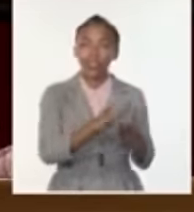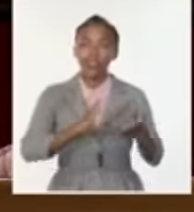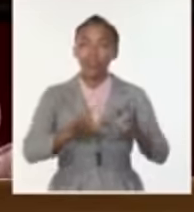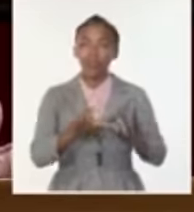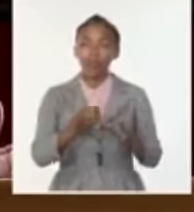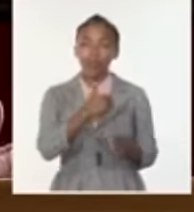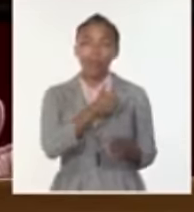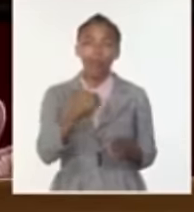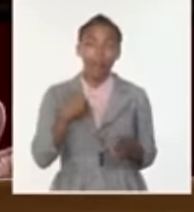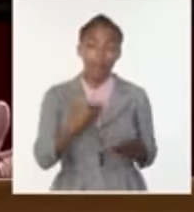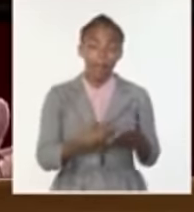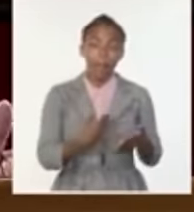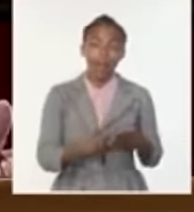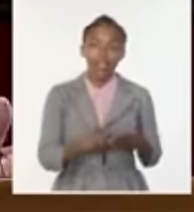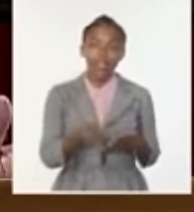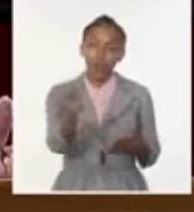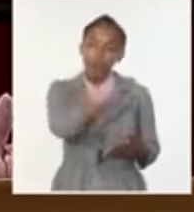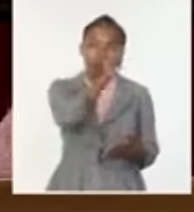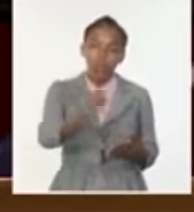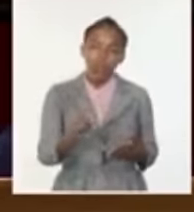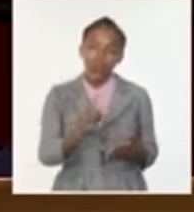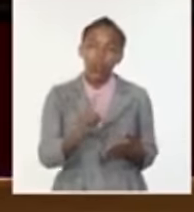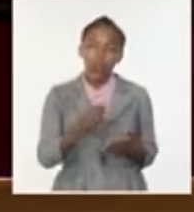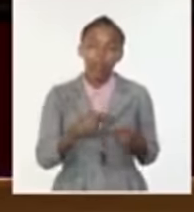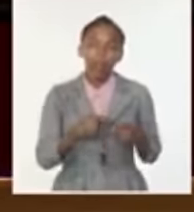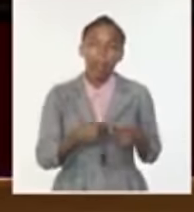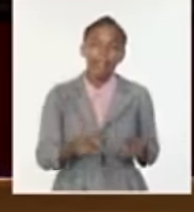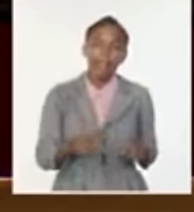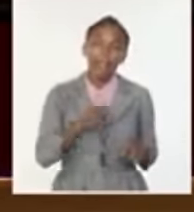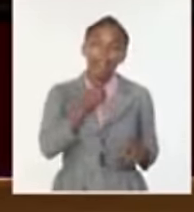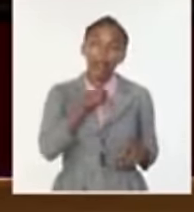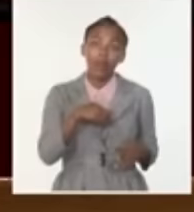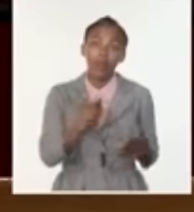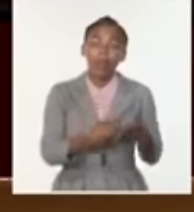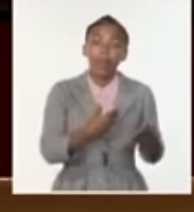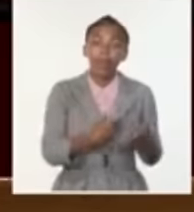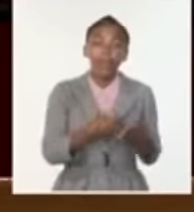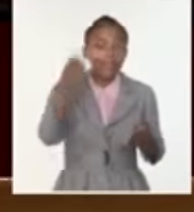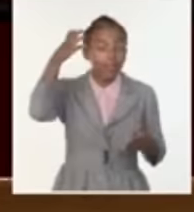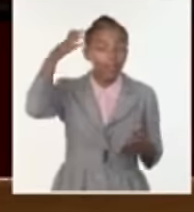prohibido, pero el camino no puede ser que las empresas estatales que tienen la